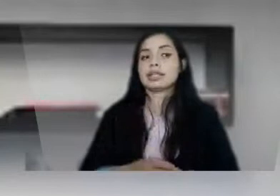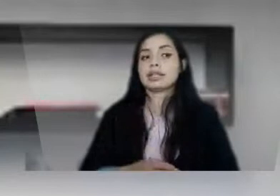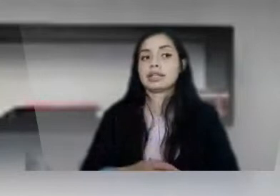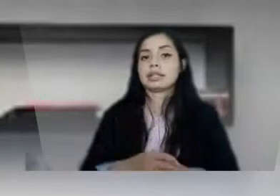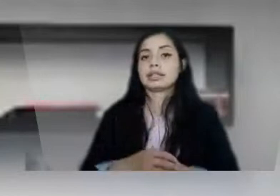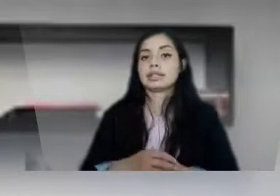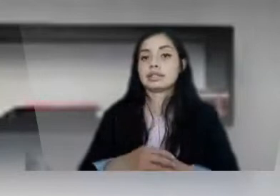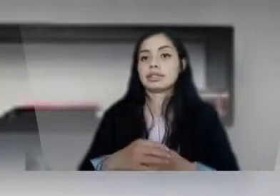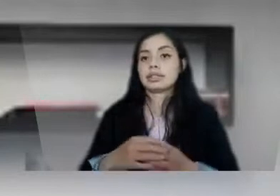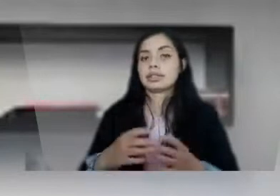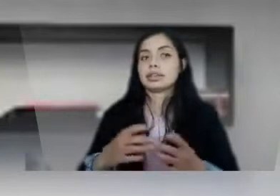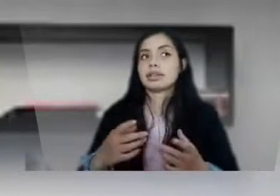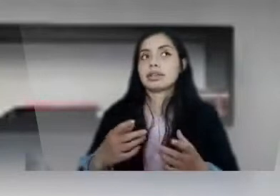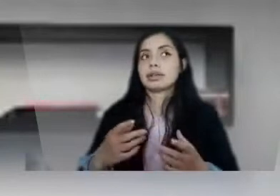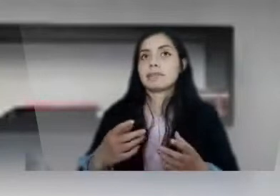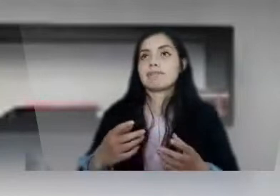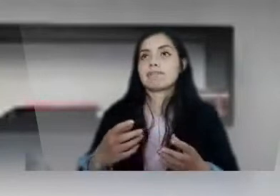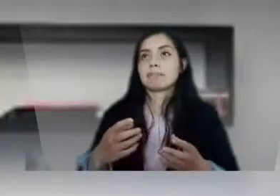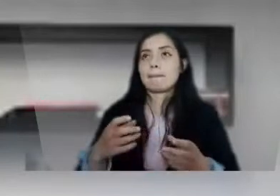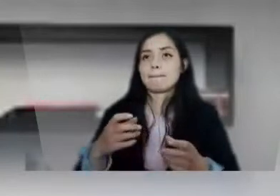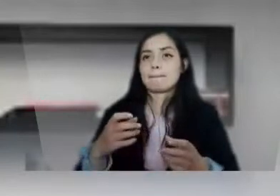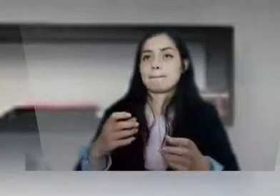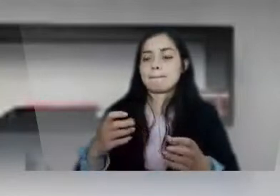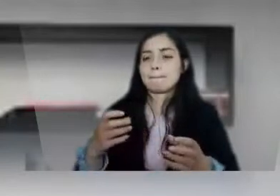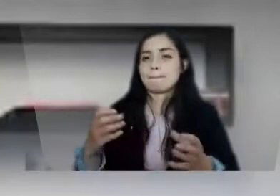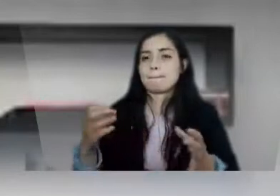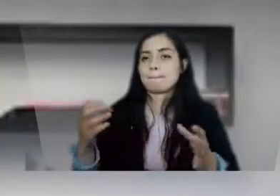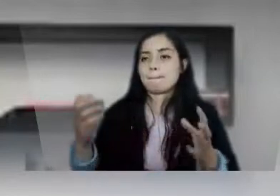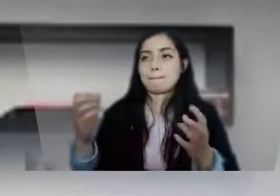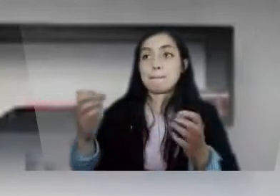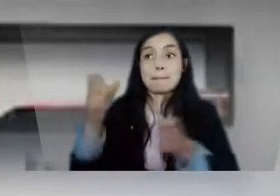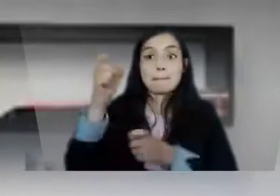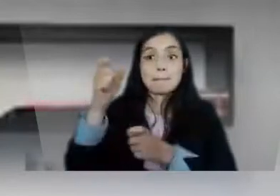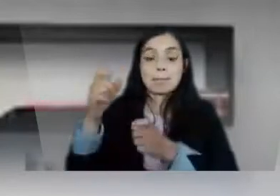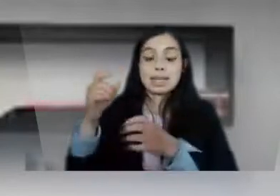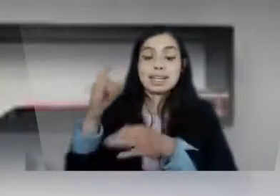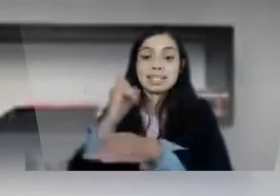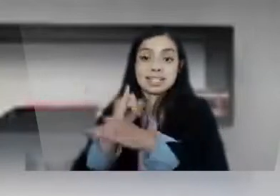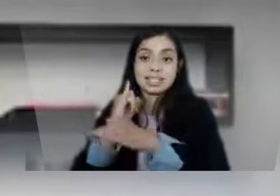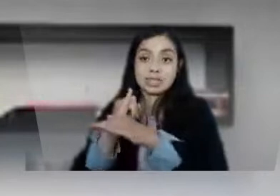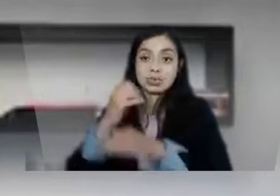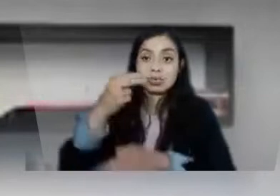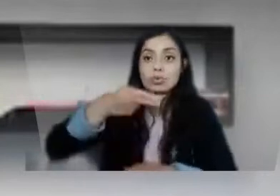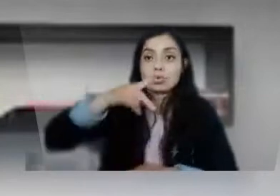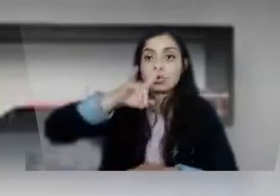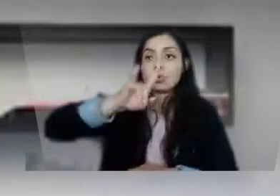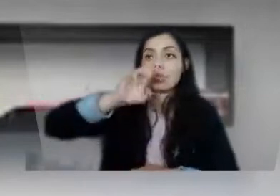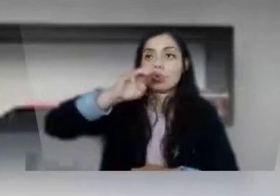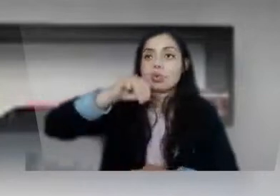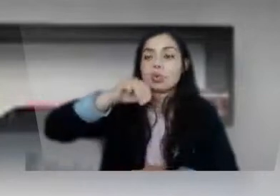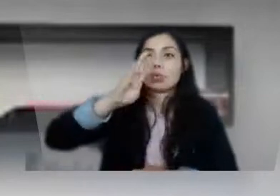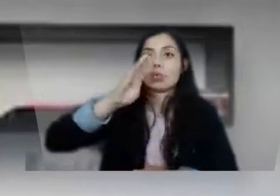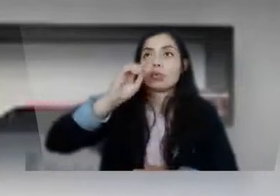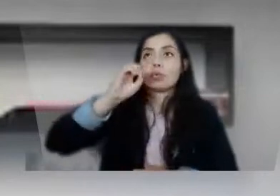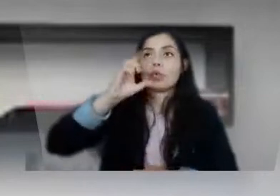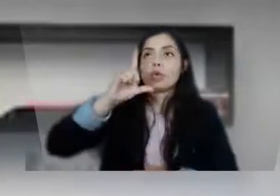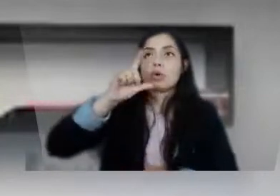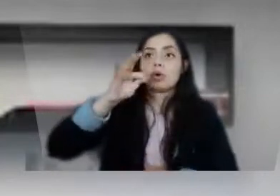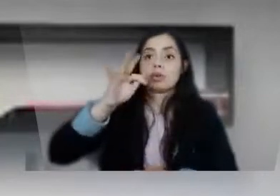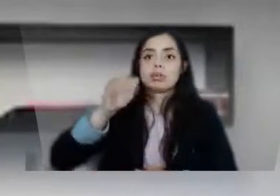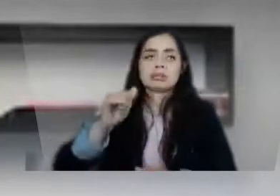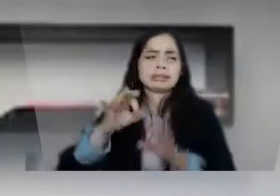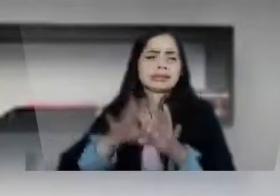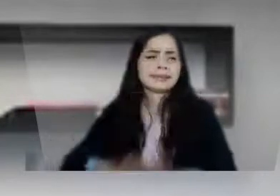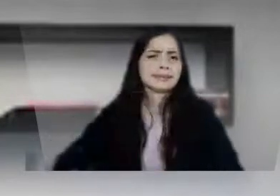en particular el Instituto Humboldt, que nos está acompañando y que ha sido un aliado fundamental para sacar adelante esta estrategia